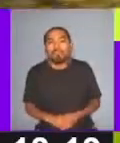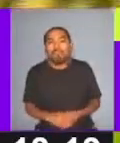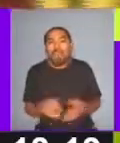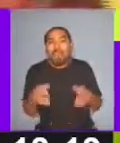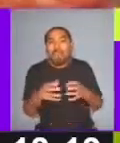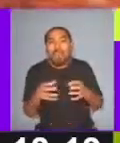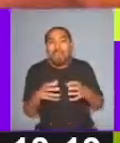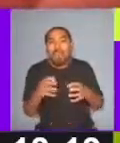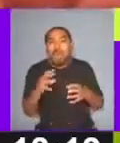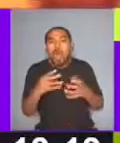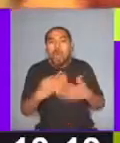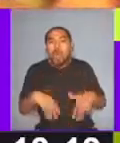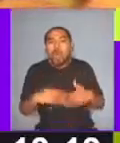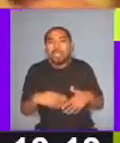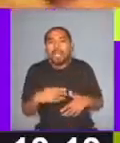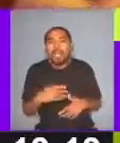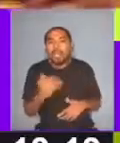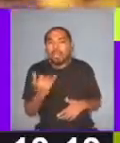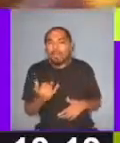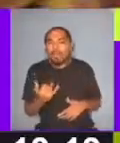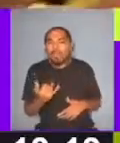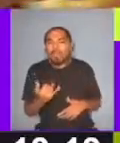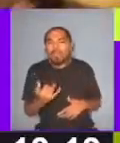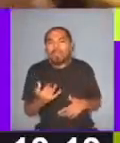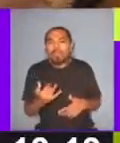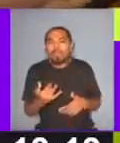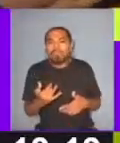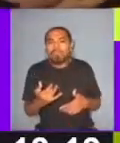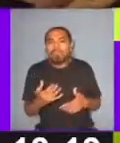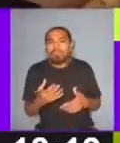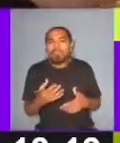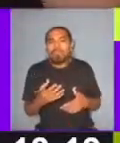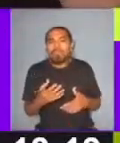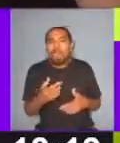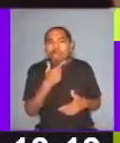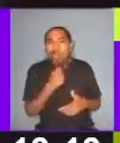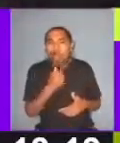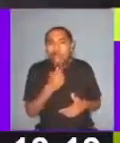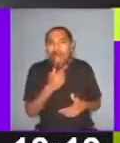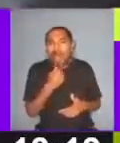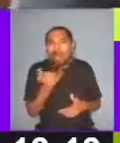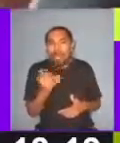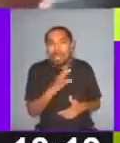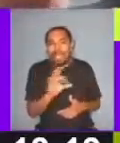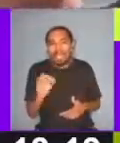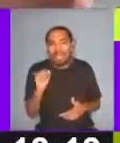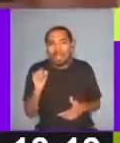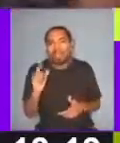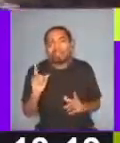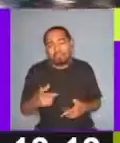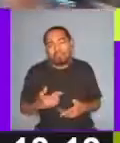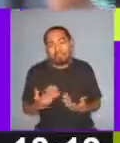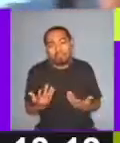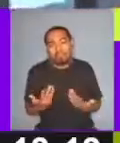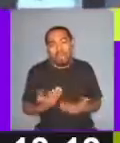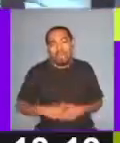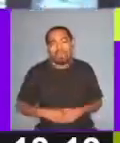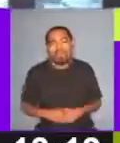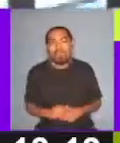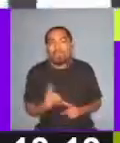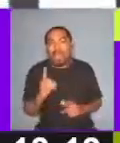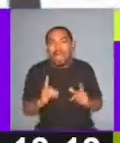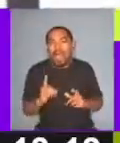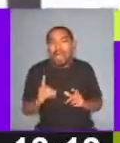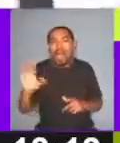15500 Estos son durasnos blancos mendocinos hay ciruelas hay cosas que se pueden adquirir que vienen de otras